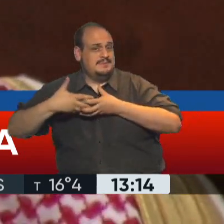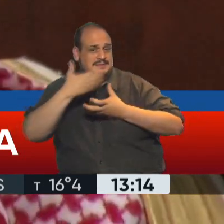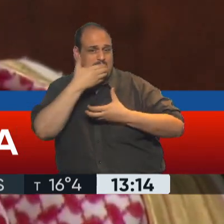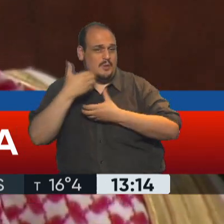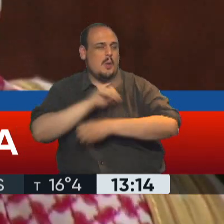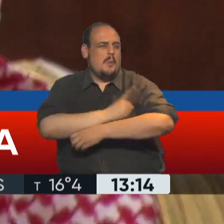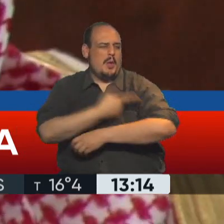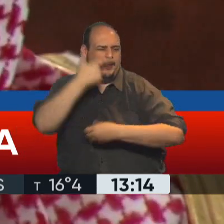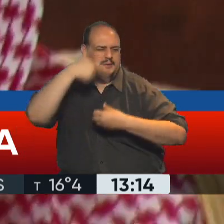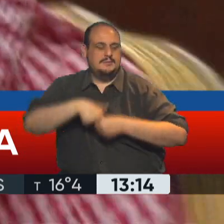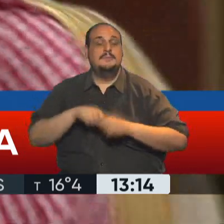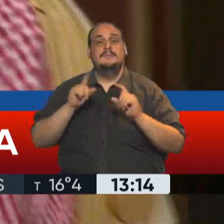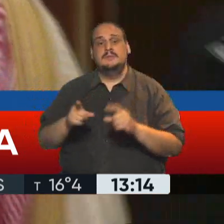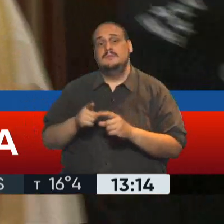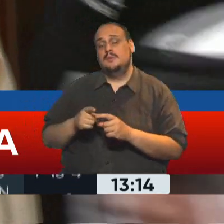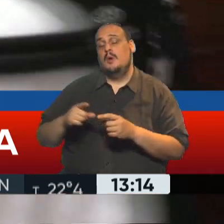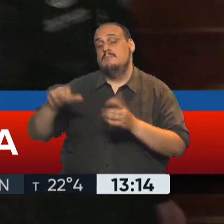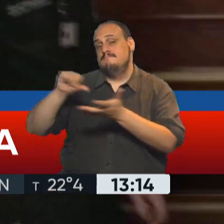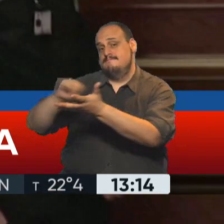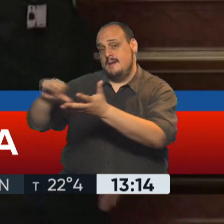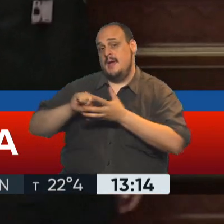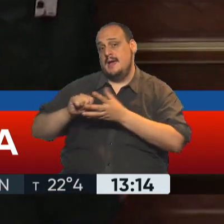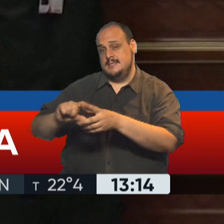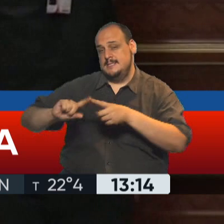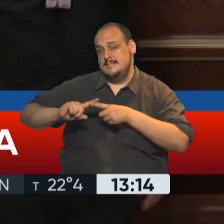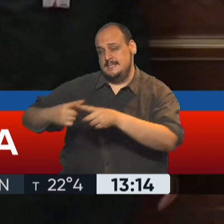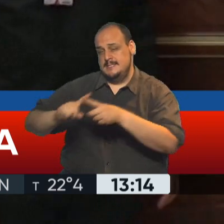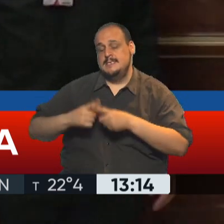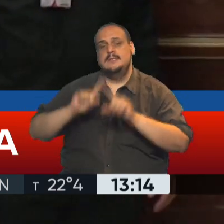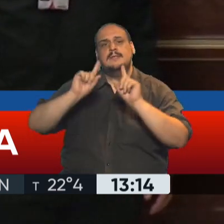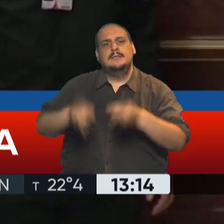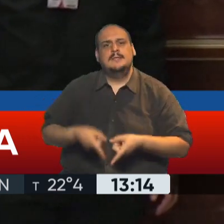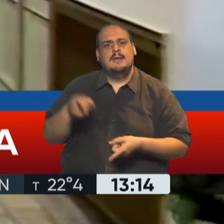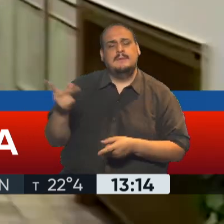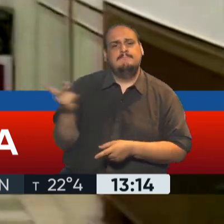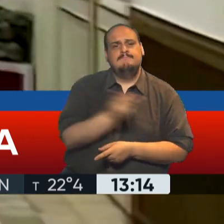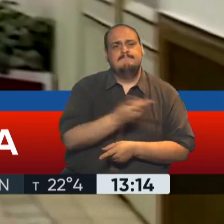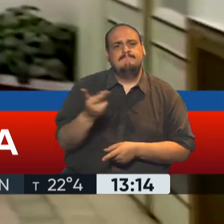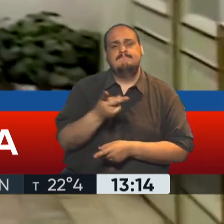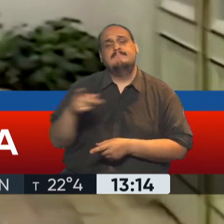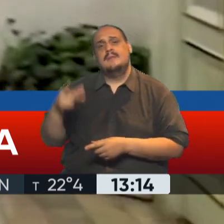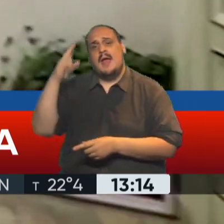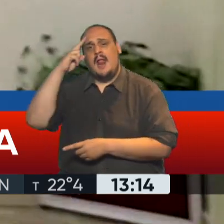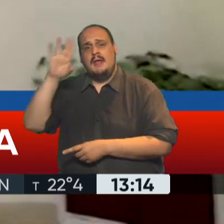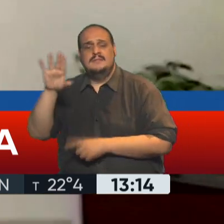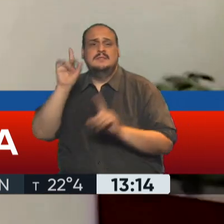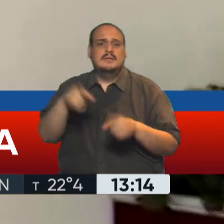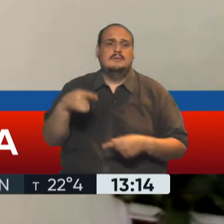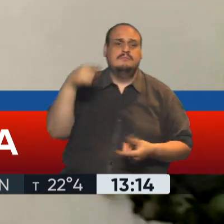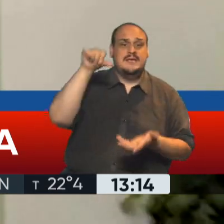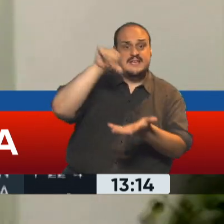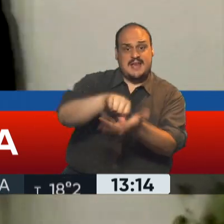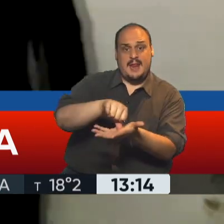de este conflicto diplomático se esconde otra guerra por delegación entre Arabia Saudita y su archienemigo regional,